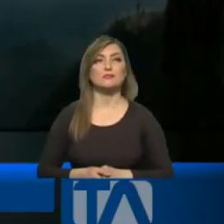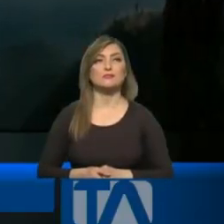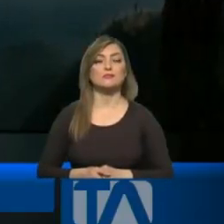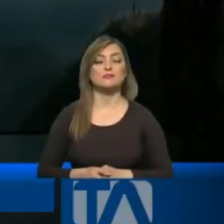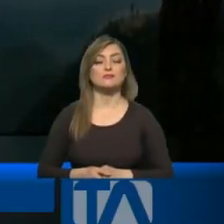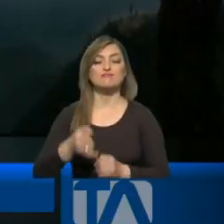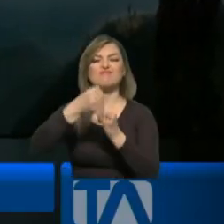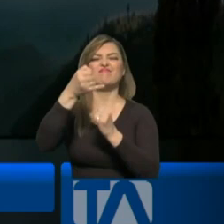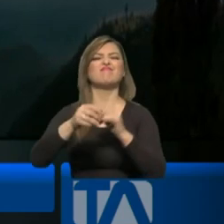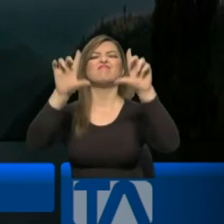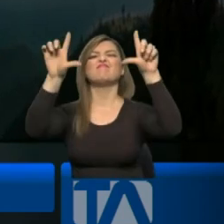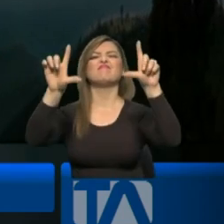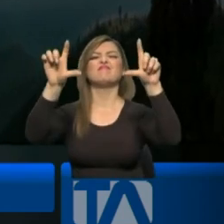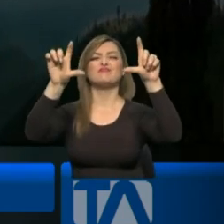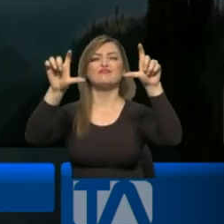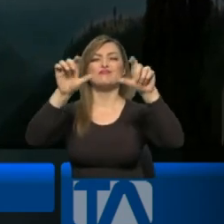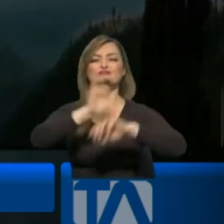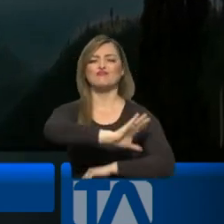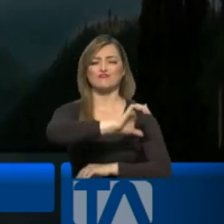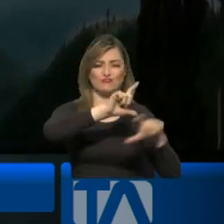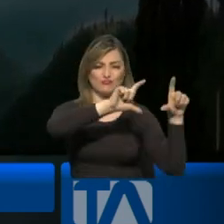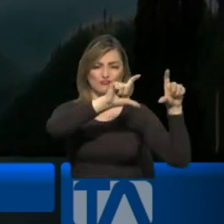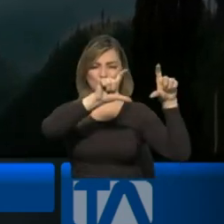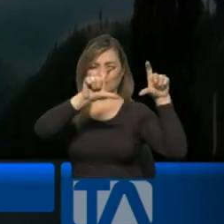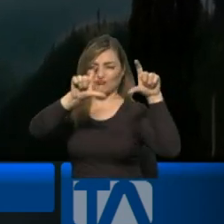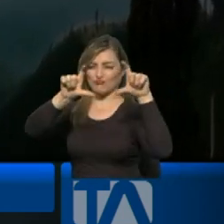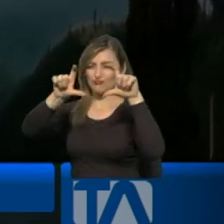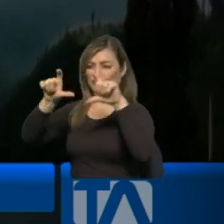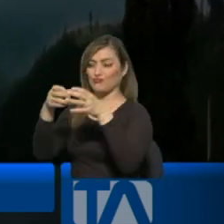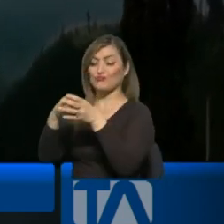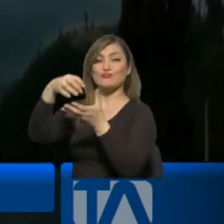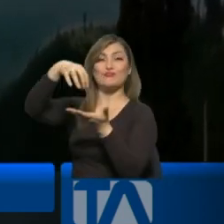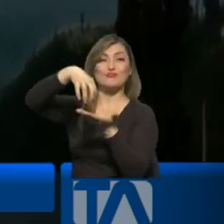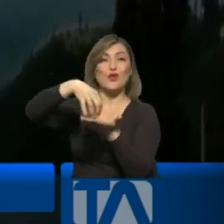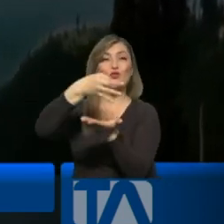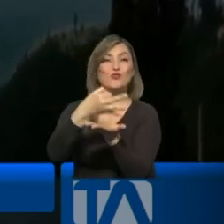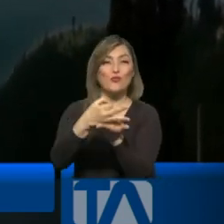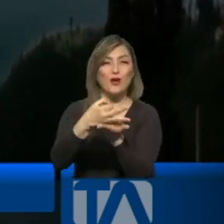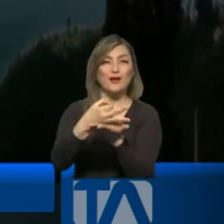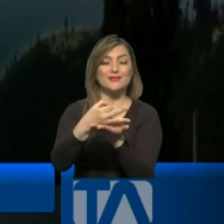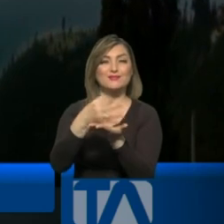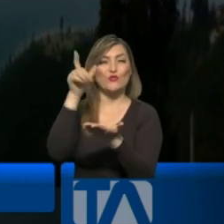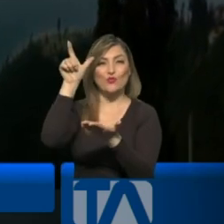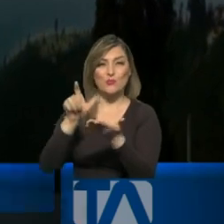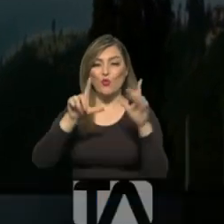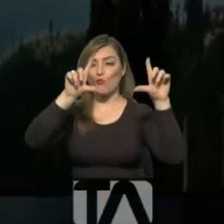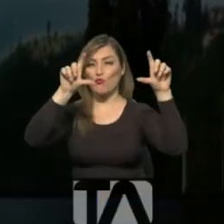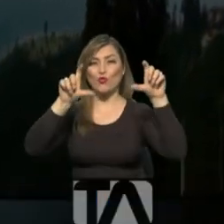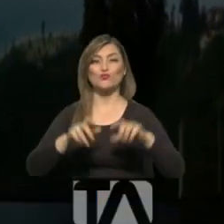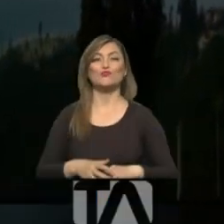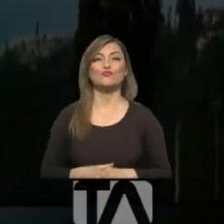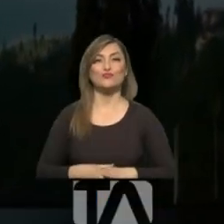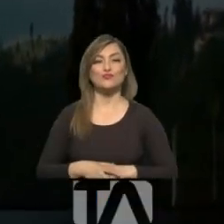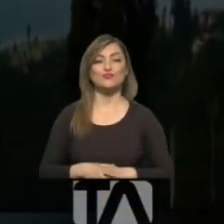Finalizamos el segmento con una fotografía panorámica en la que se aprecia el volcán Cayambe y Cotopaxi. La postal fue captada por nuestro amigo Carlos Becerra